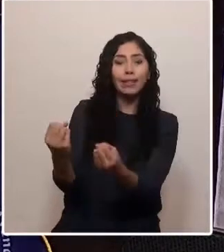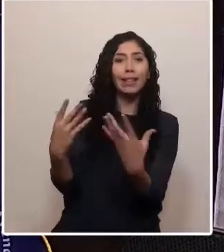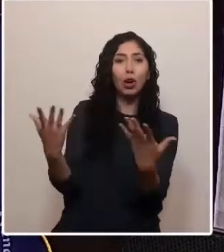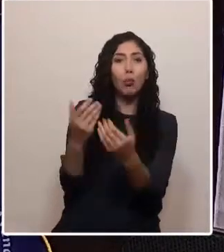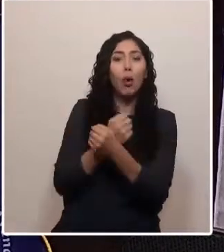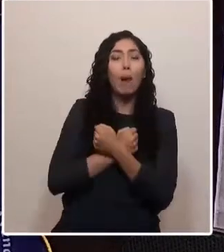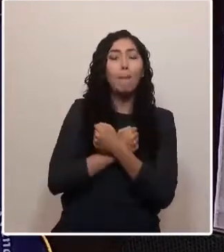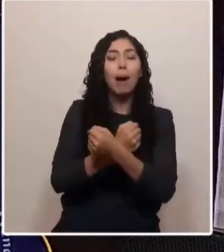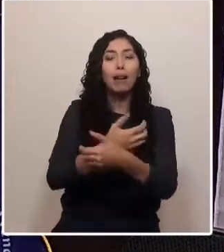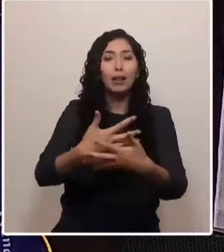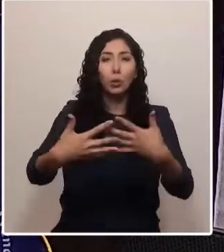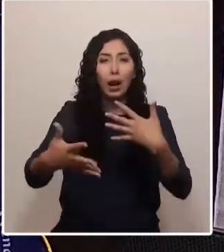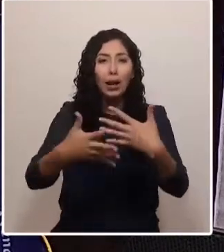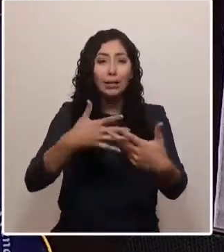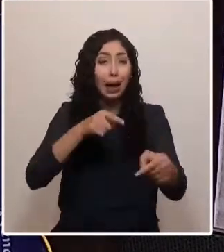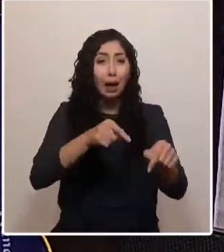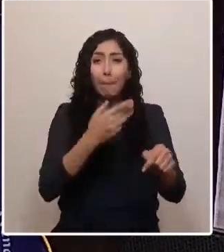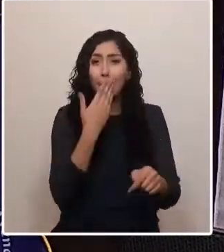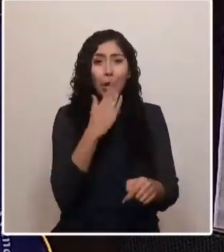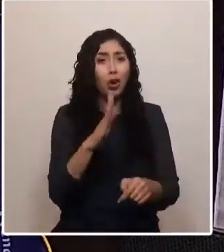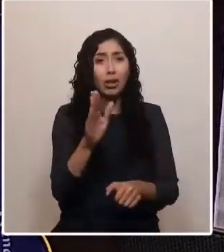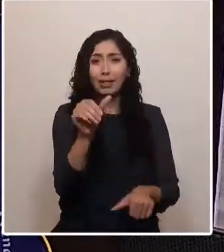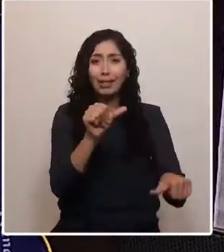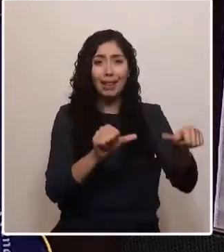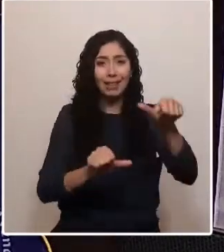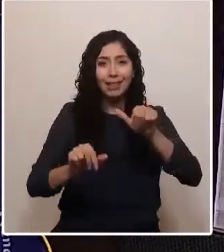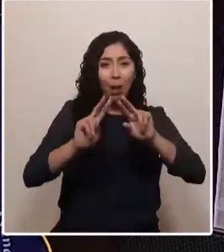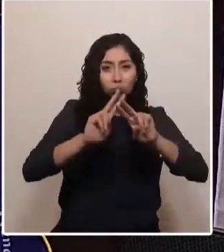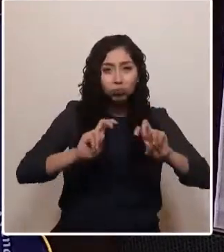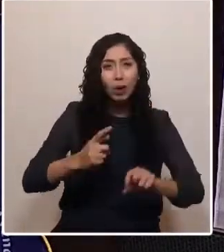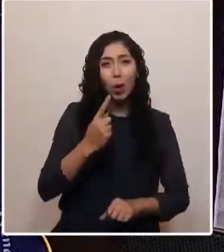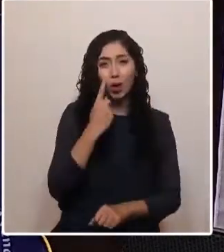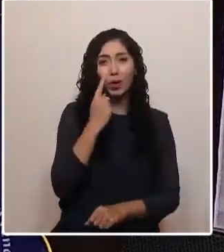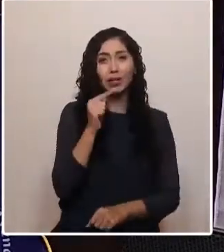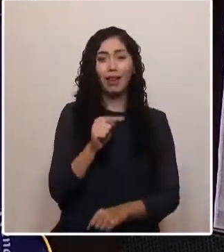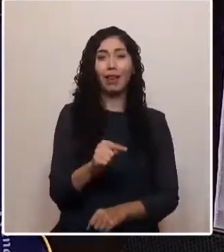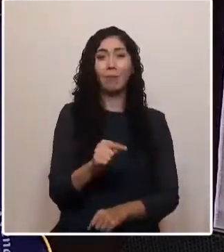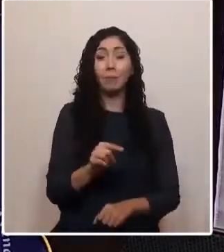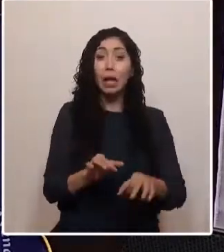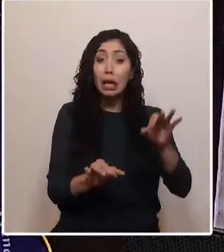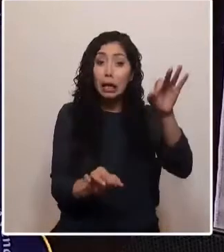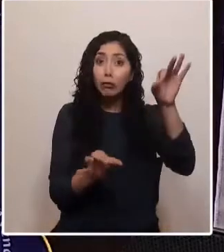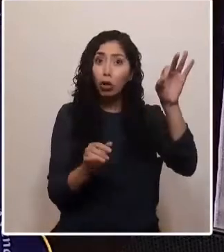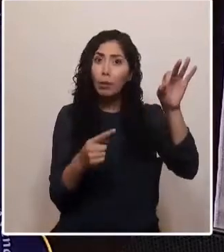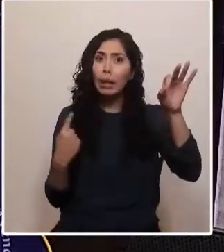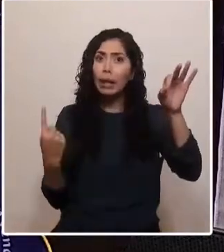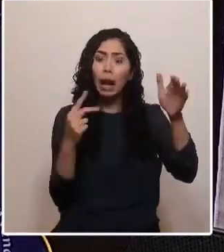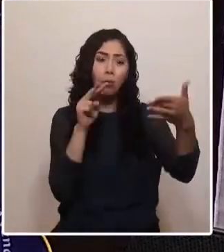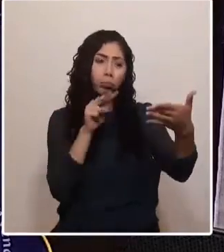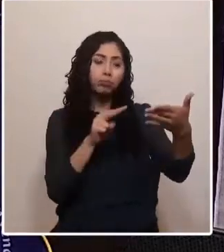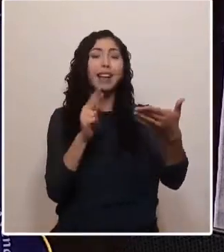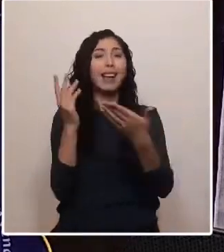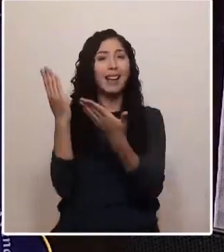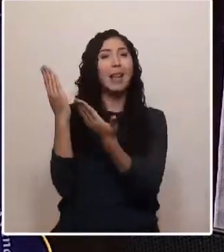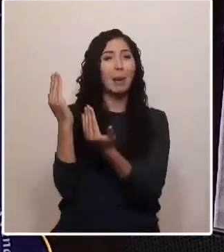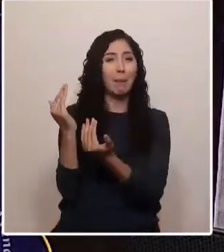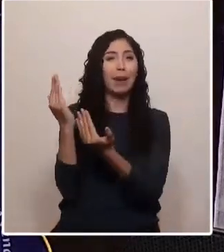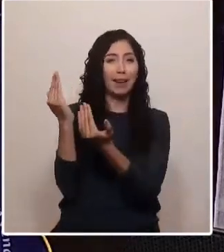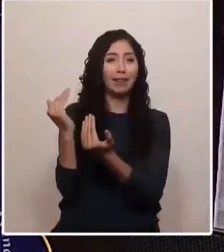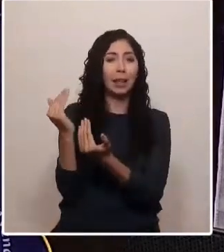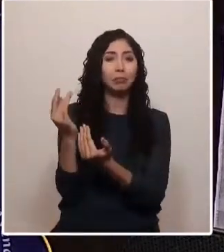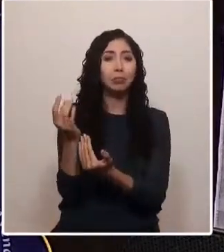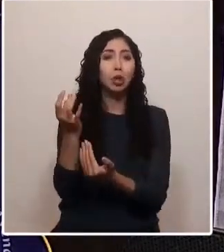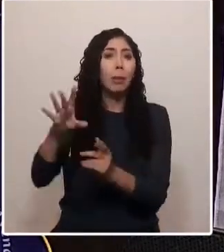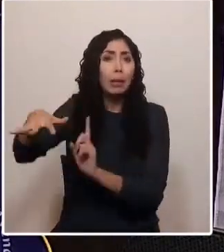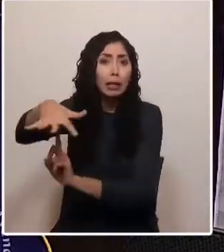mejor ciencia posible para conocerla. El informe en general plantea escenarios de esperanza, más allá de las contingencias políticas